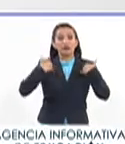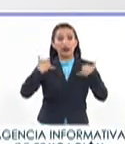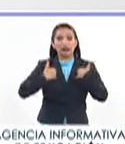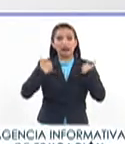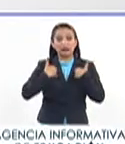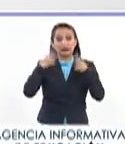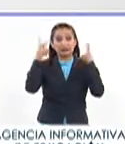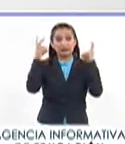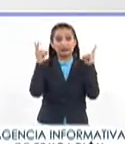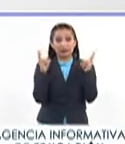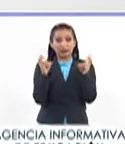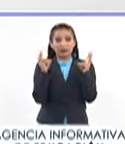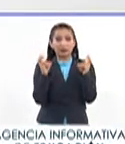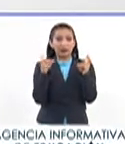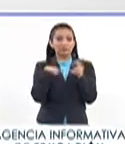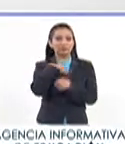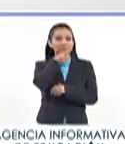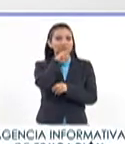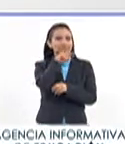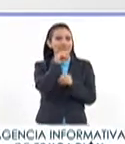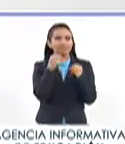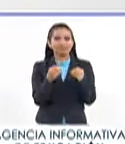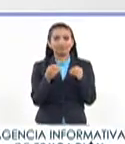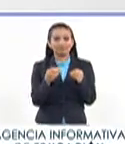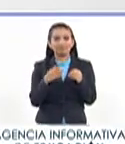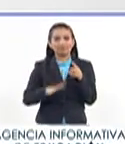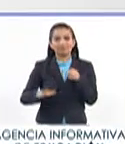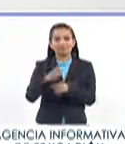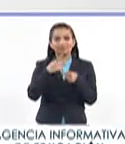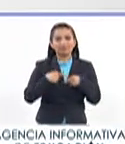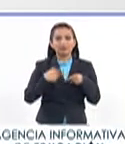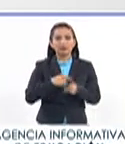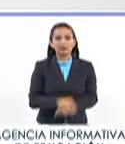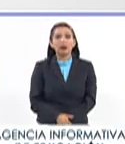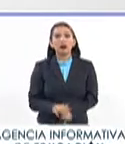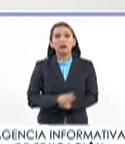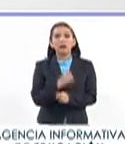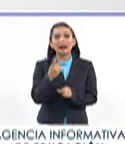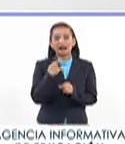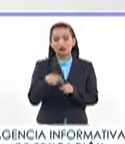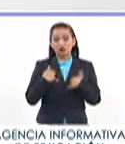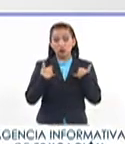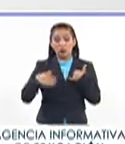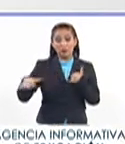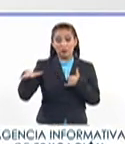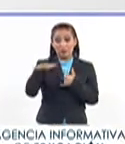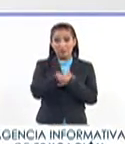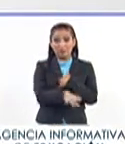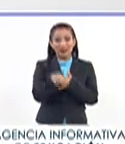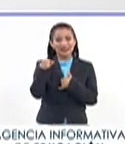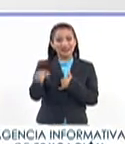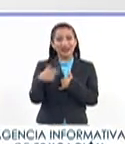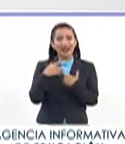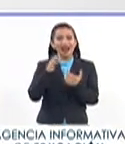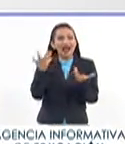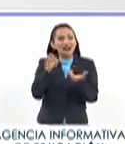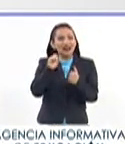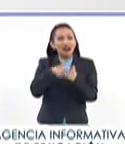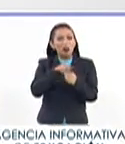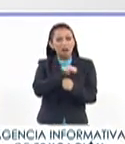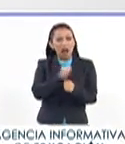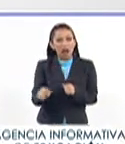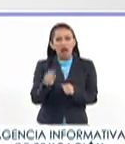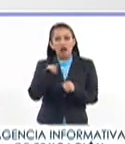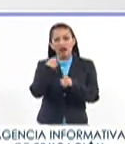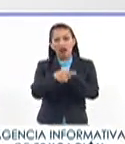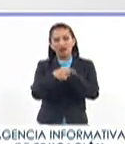Adolescentes, que es un tema que pues preocupa mucho a la sociedad, porque son estos adolescentes que cometen delitos que causan